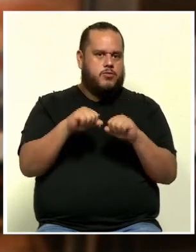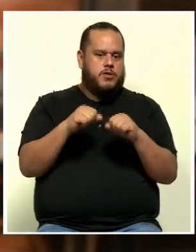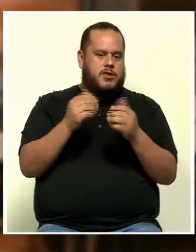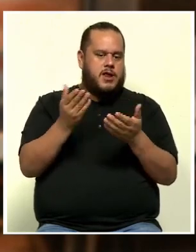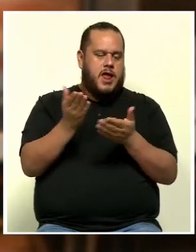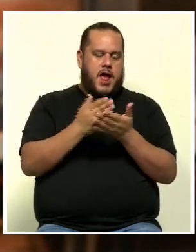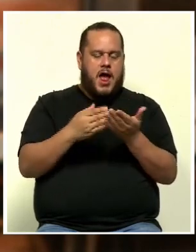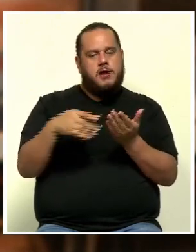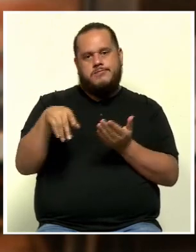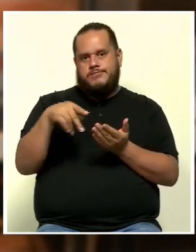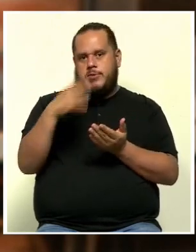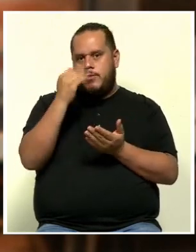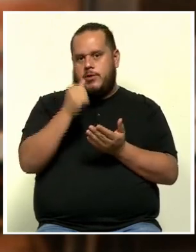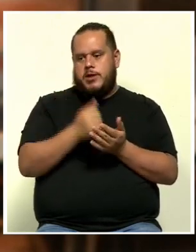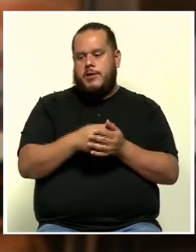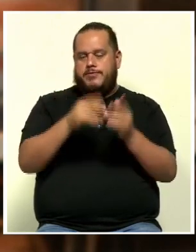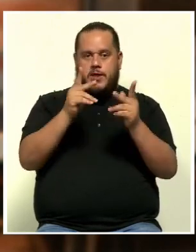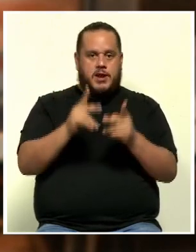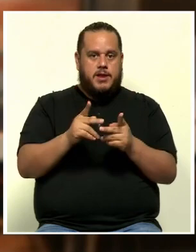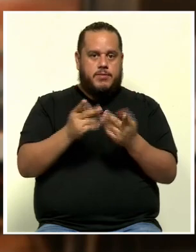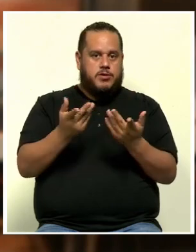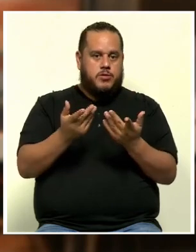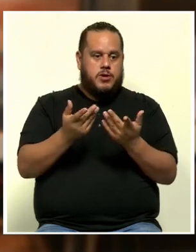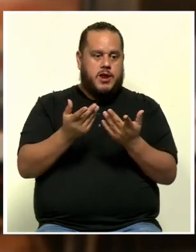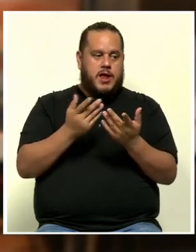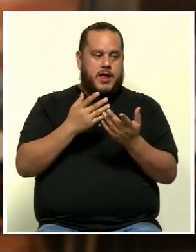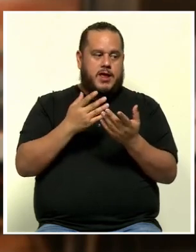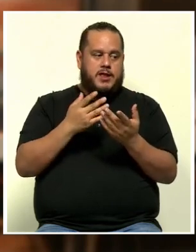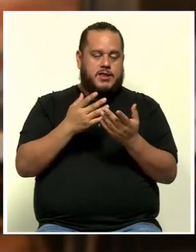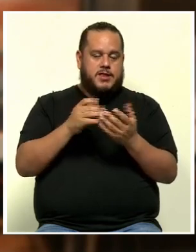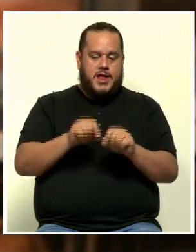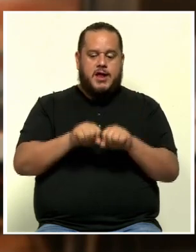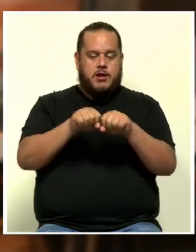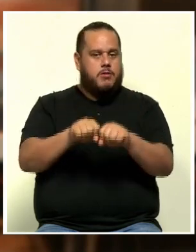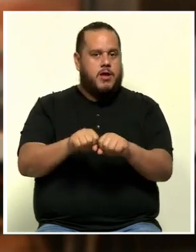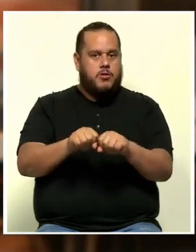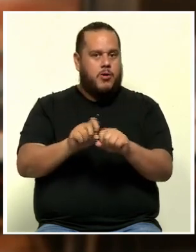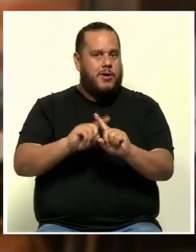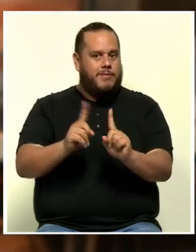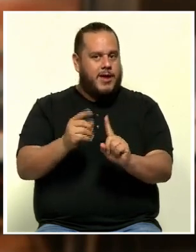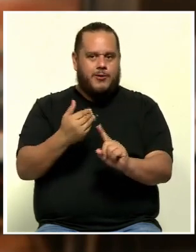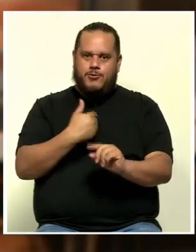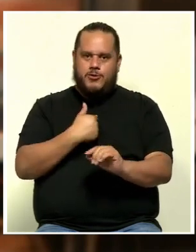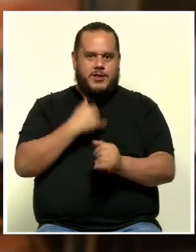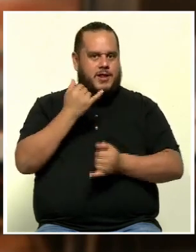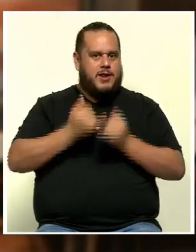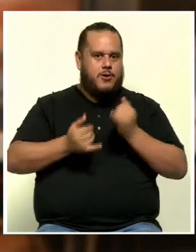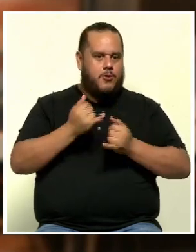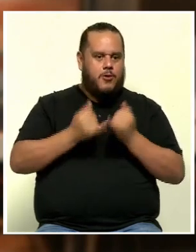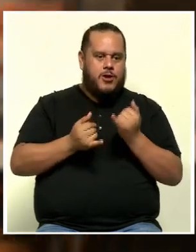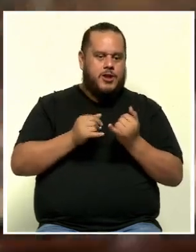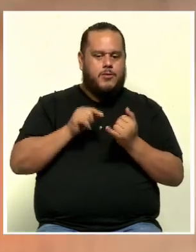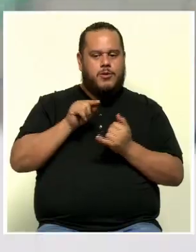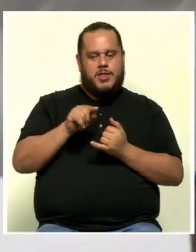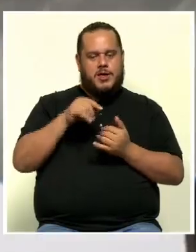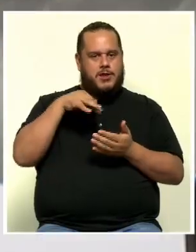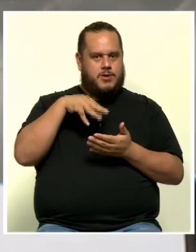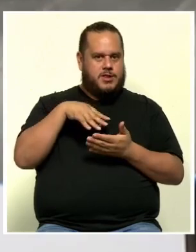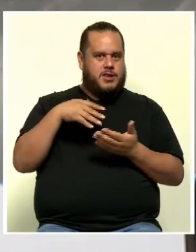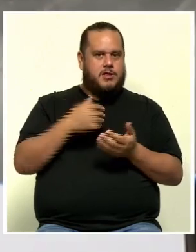muy grave, ¿verdad? Porque la persona prácticamente se está egresando sin tener lo último de lo que se está